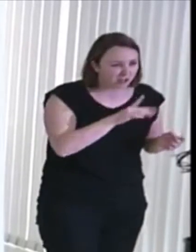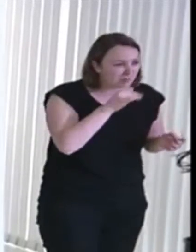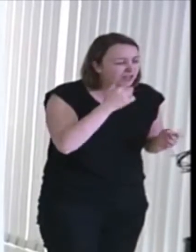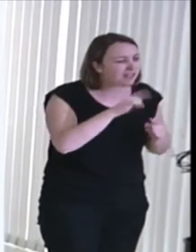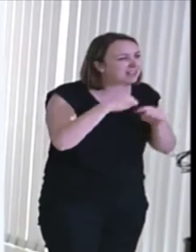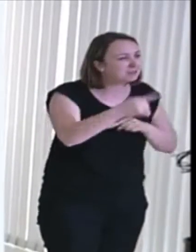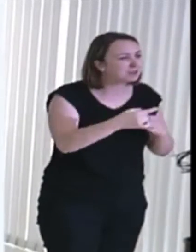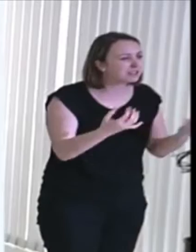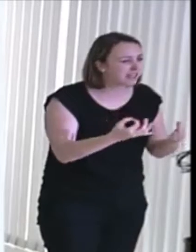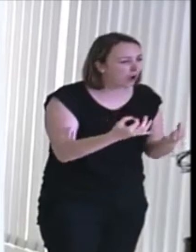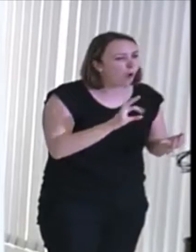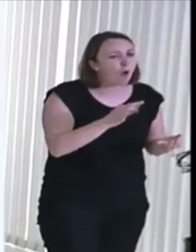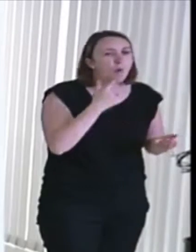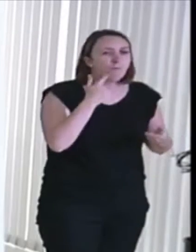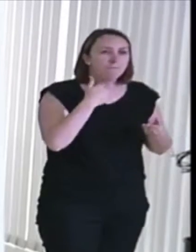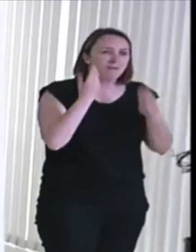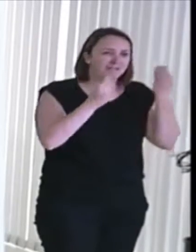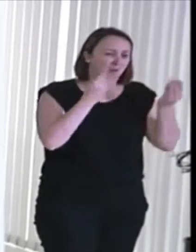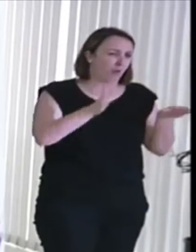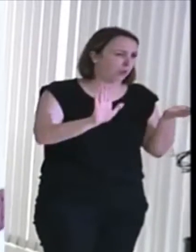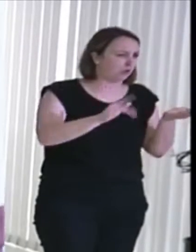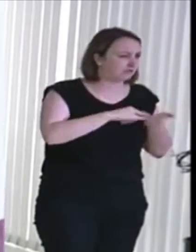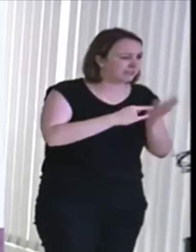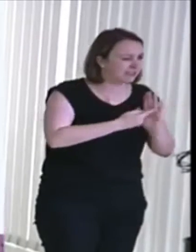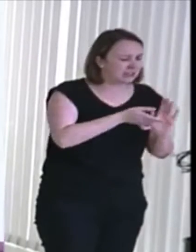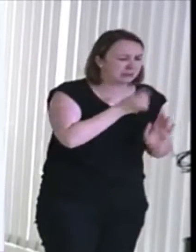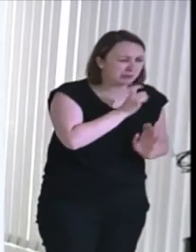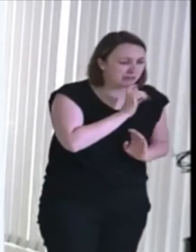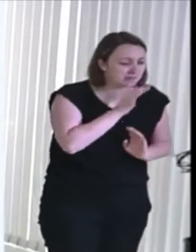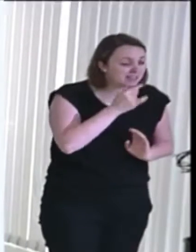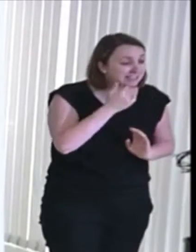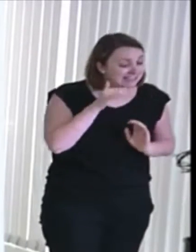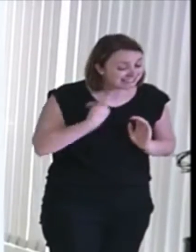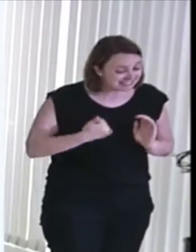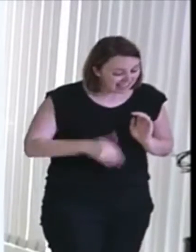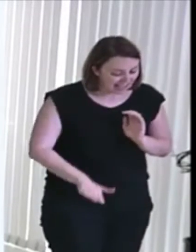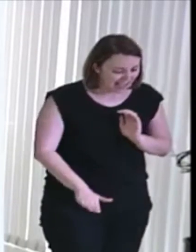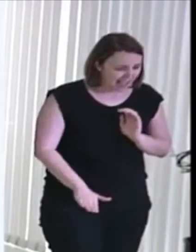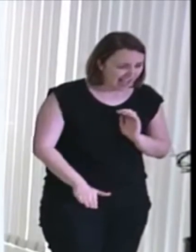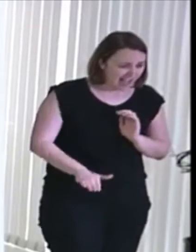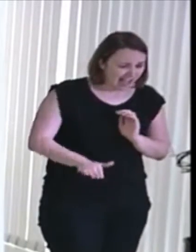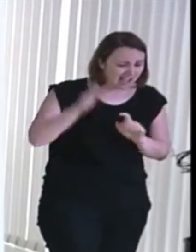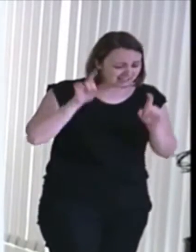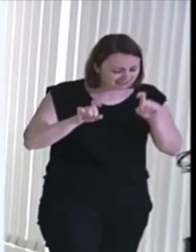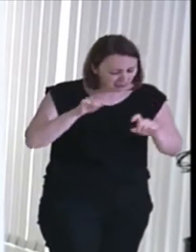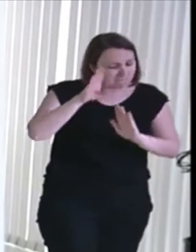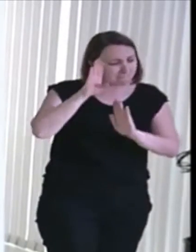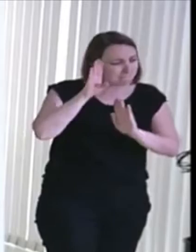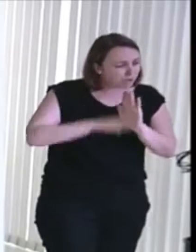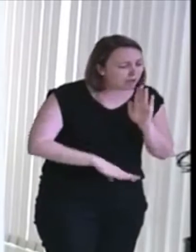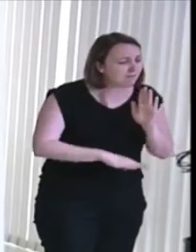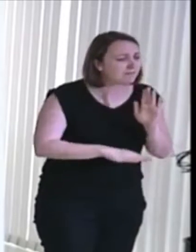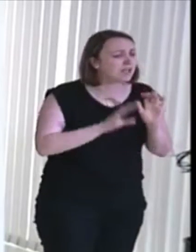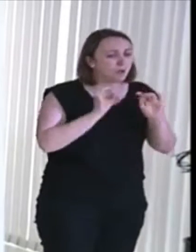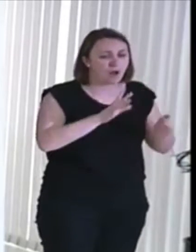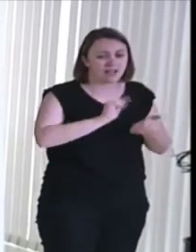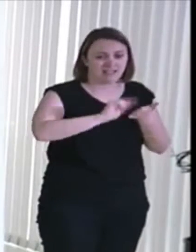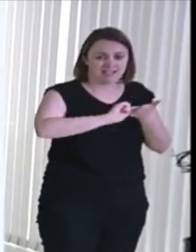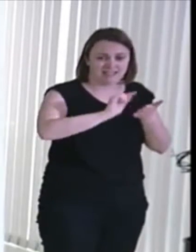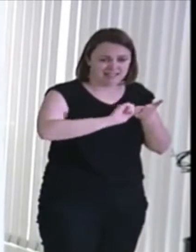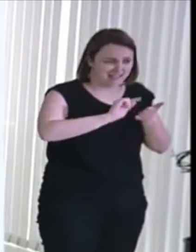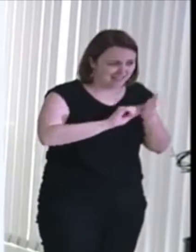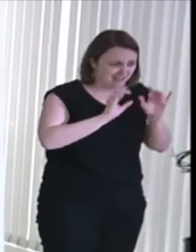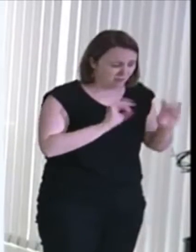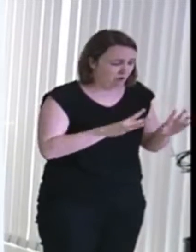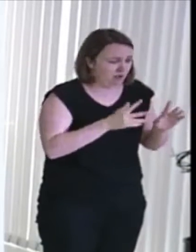hacer después o porque puedan pensar que es muy complicado. Pero si desde pequeños ya saben que programar es algo muy fácil porque es como escribir, que va a ser al final